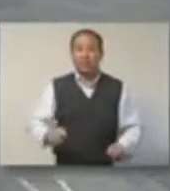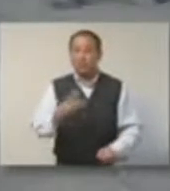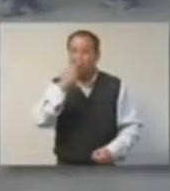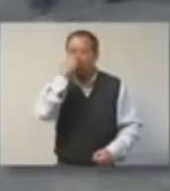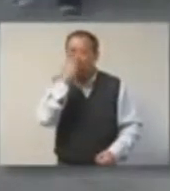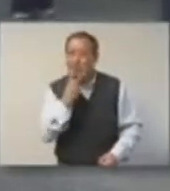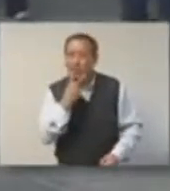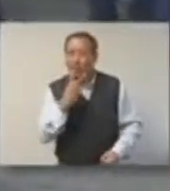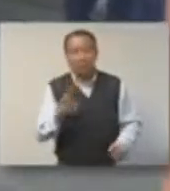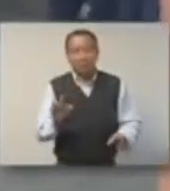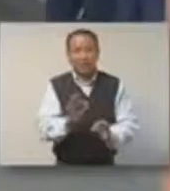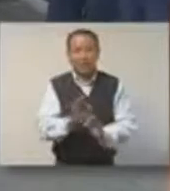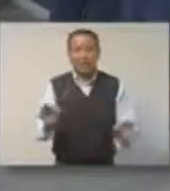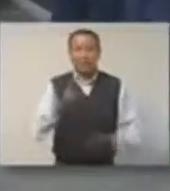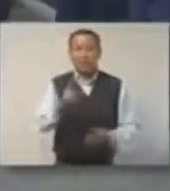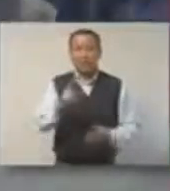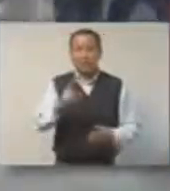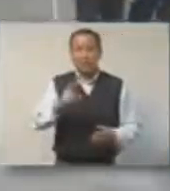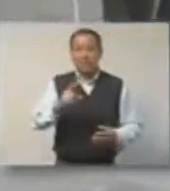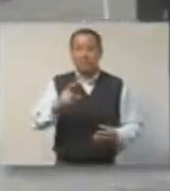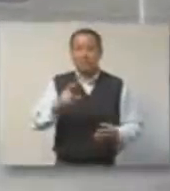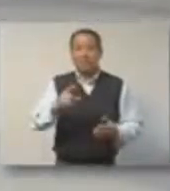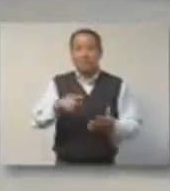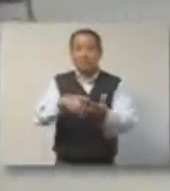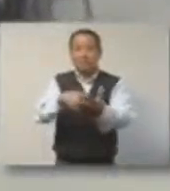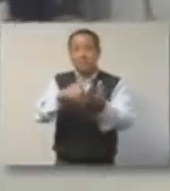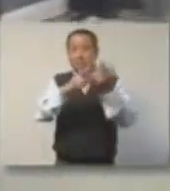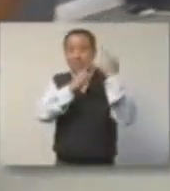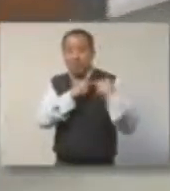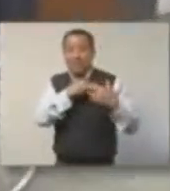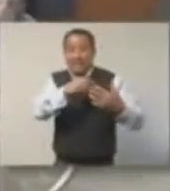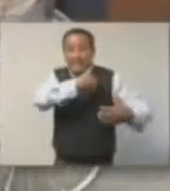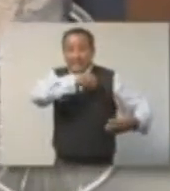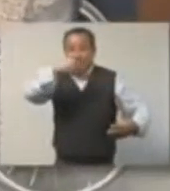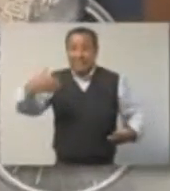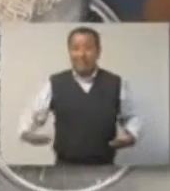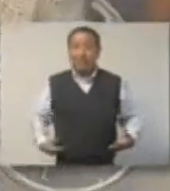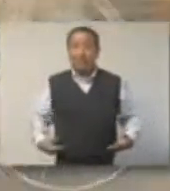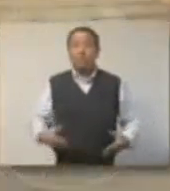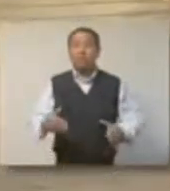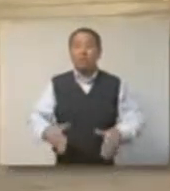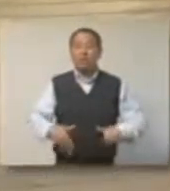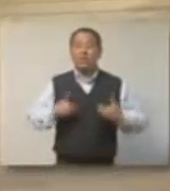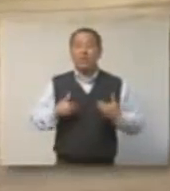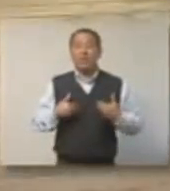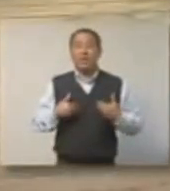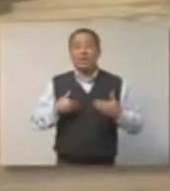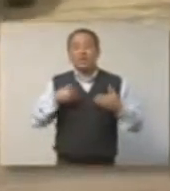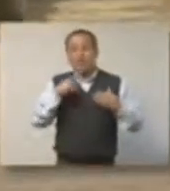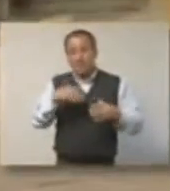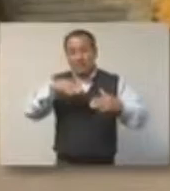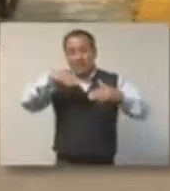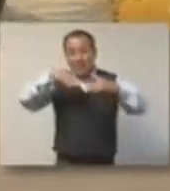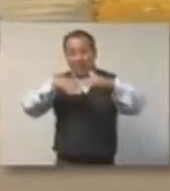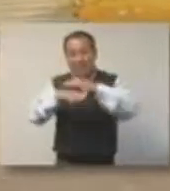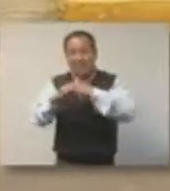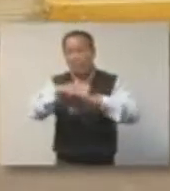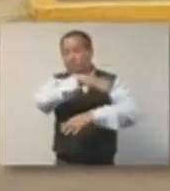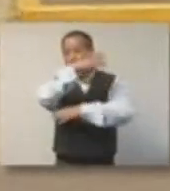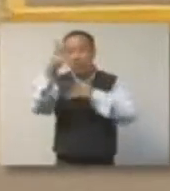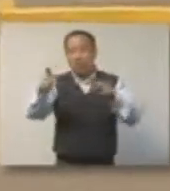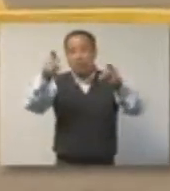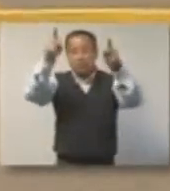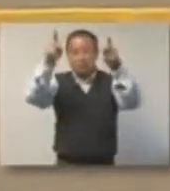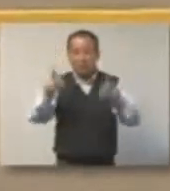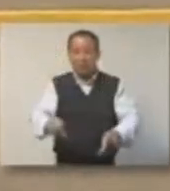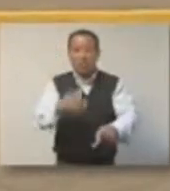Es deber del Estado brindar todas las condiciones de accesibilidad que garanticen el ejercicio de los derechos fundamentales